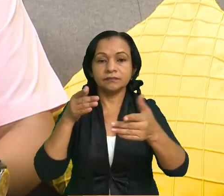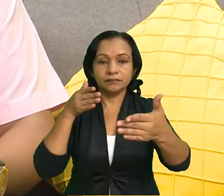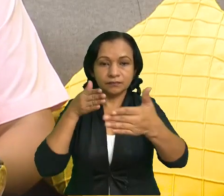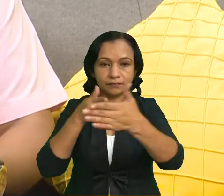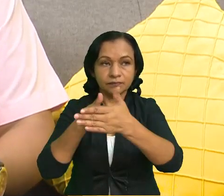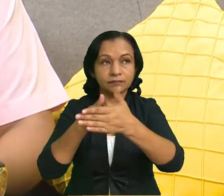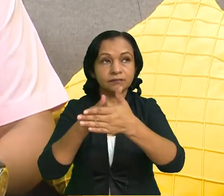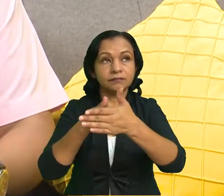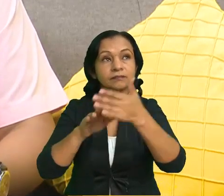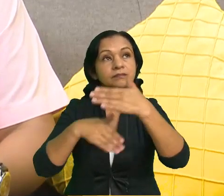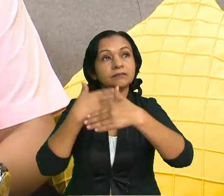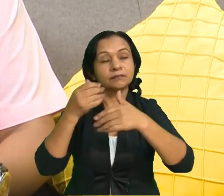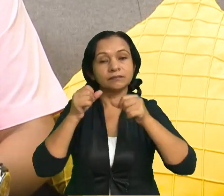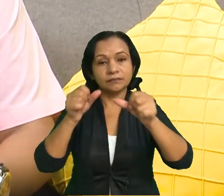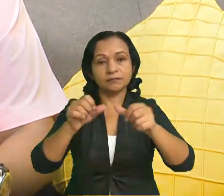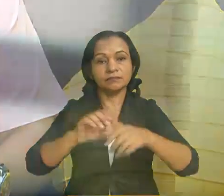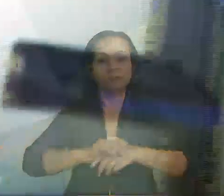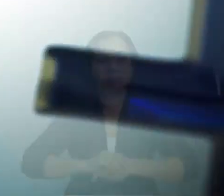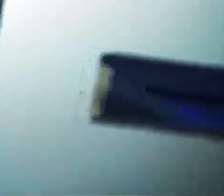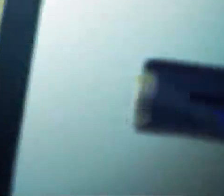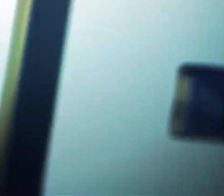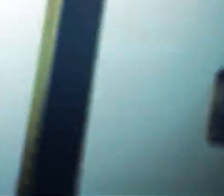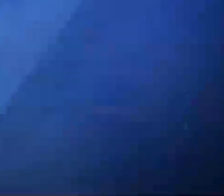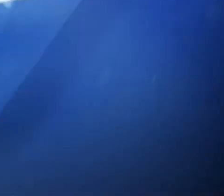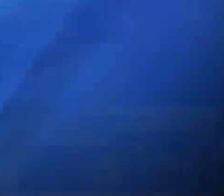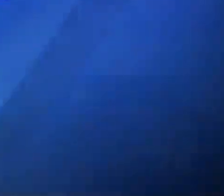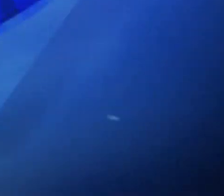una breve pausa y ya volvemos